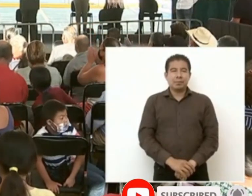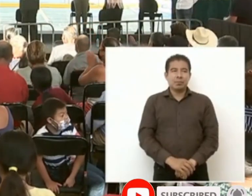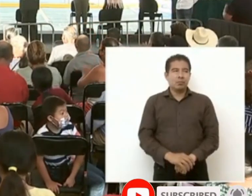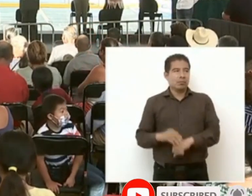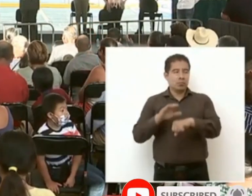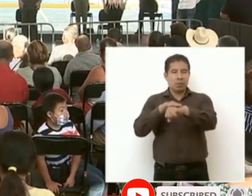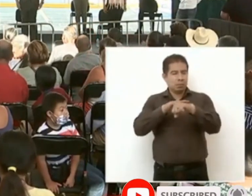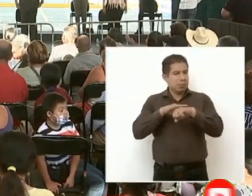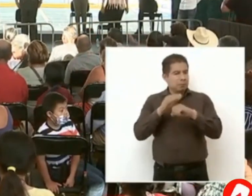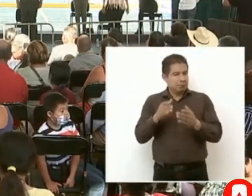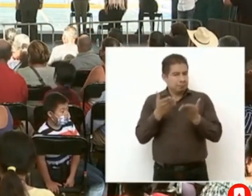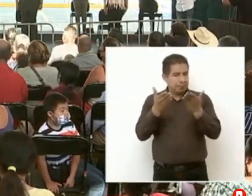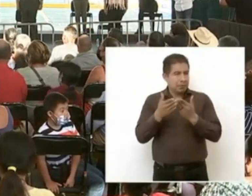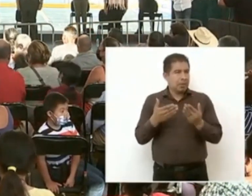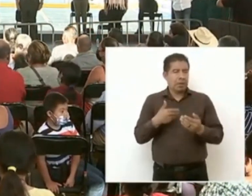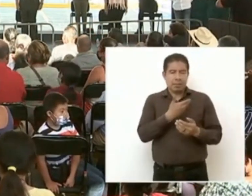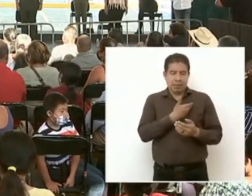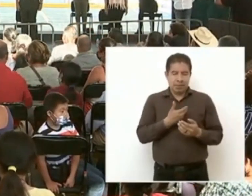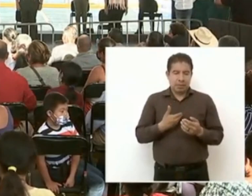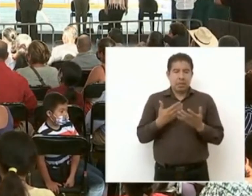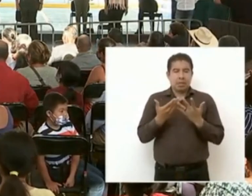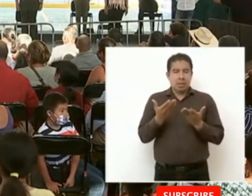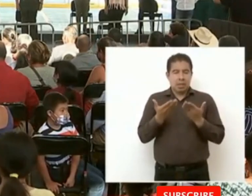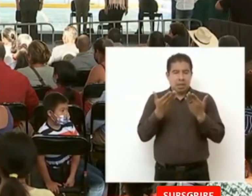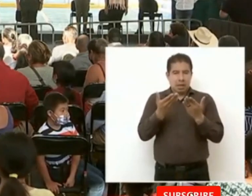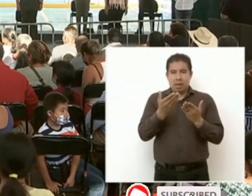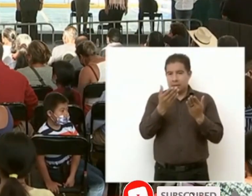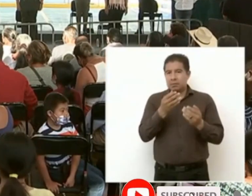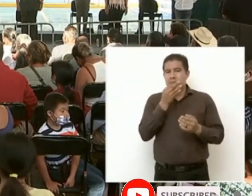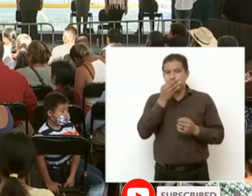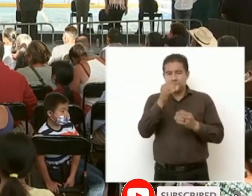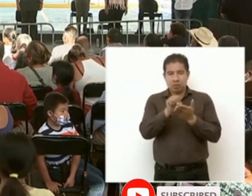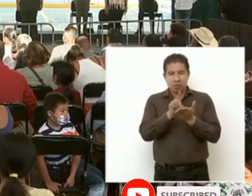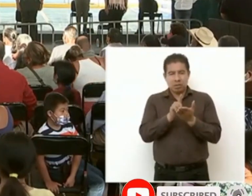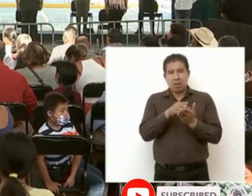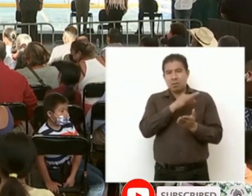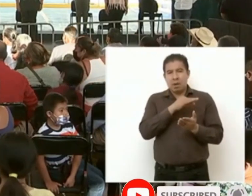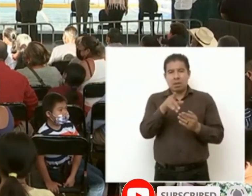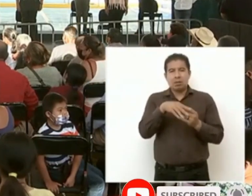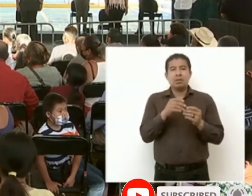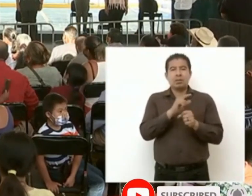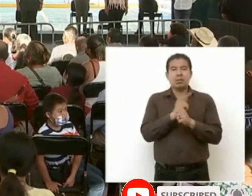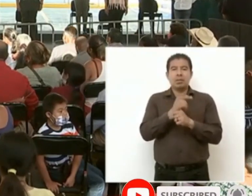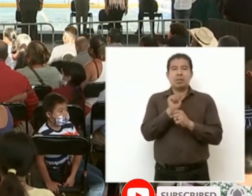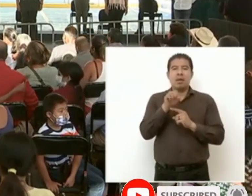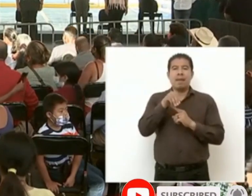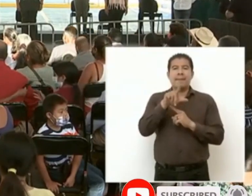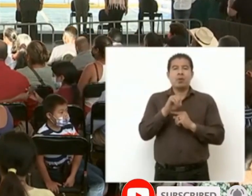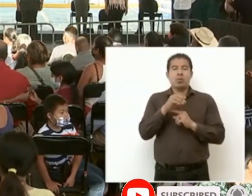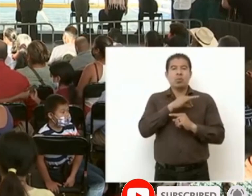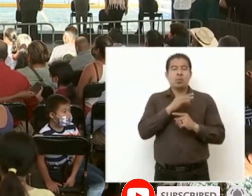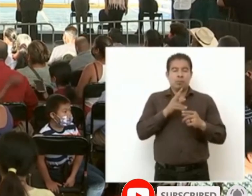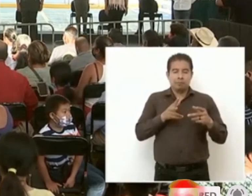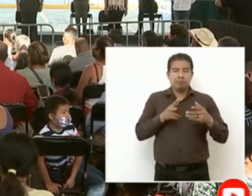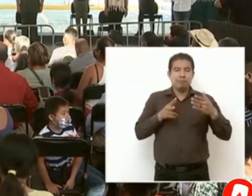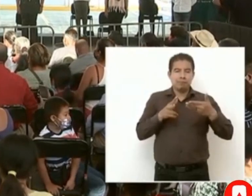Solicitamos al presidente de los Estados Unidos mexicanos, licenciado Andrés Manuel López Obrador, llevar a cabo el